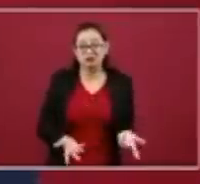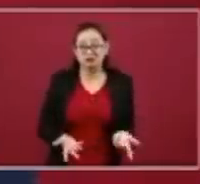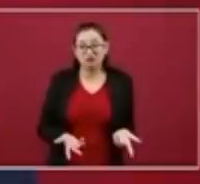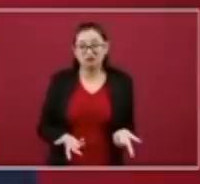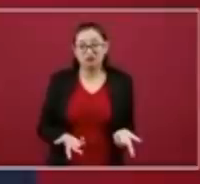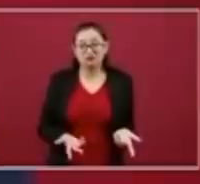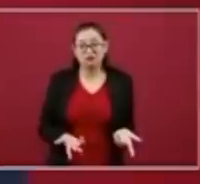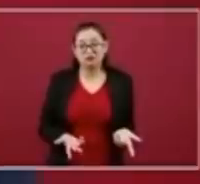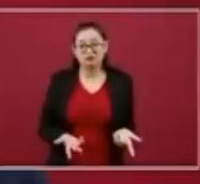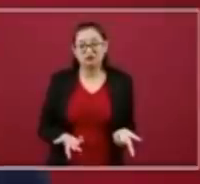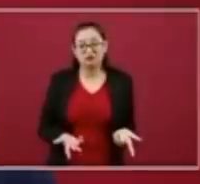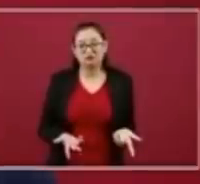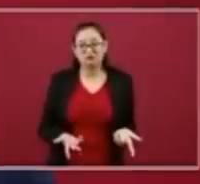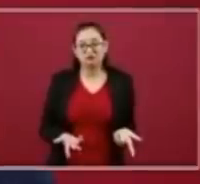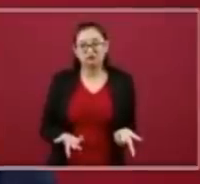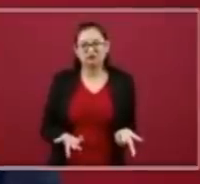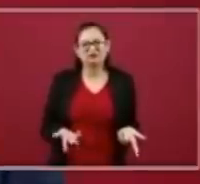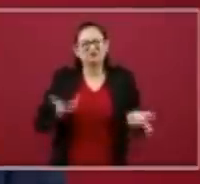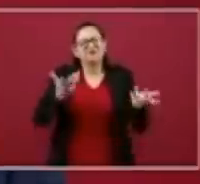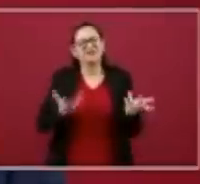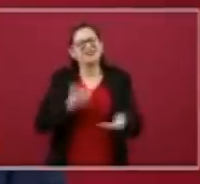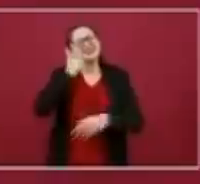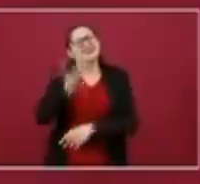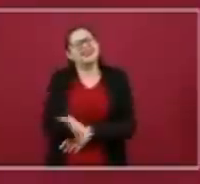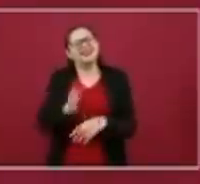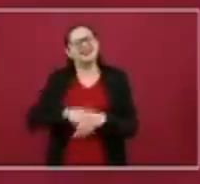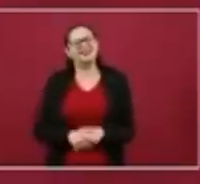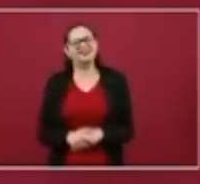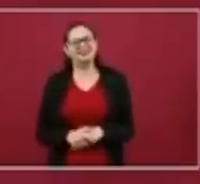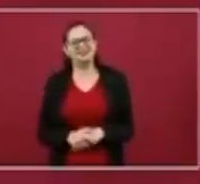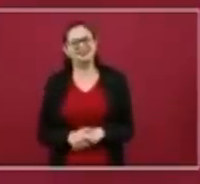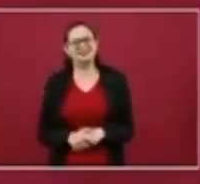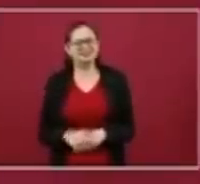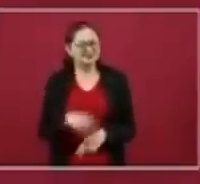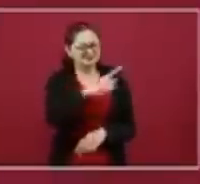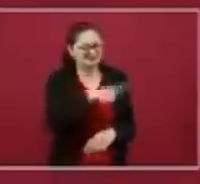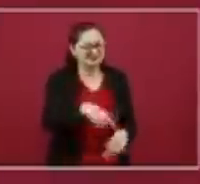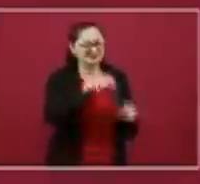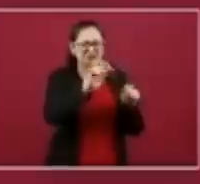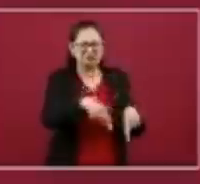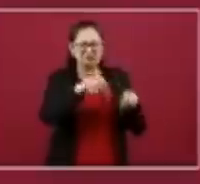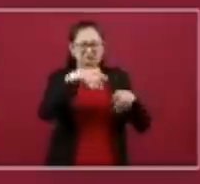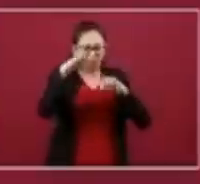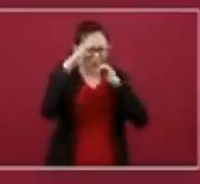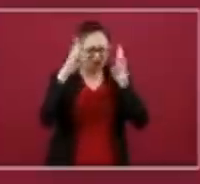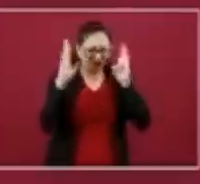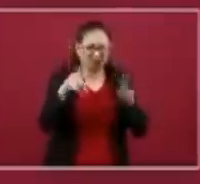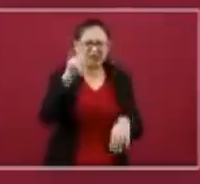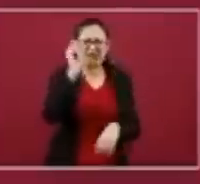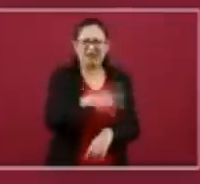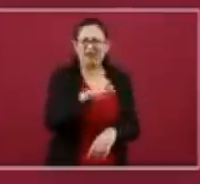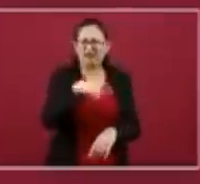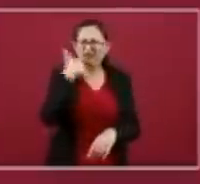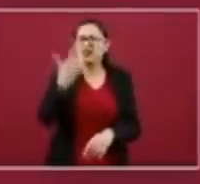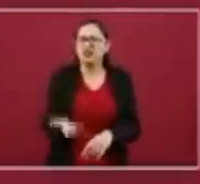Entonces, ¿qué quieren los de la oposición, los conservadores? ¿Que fracasemos?